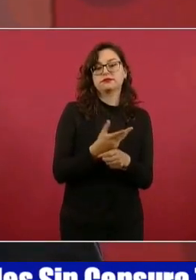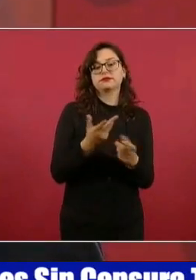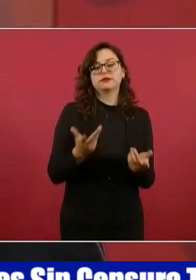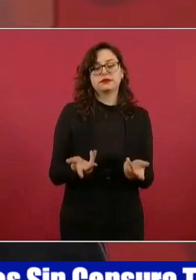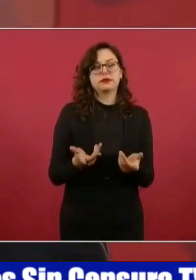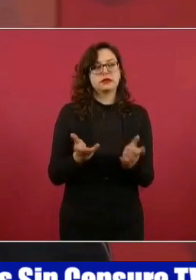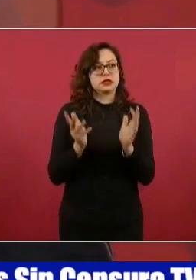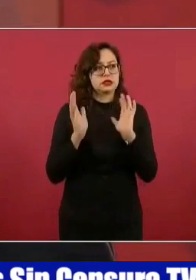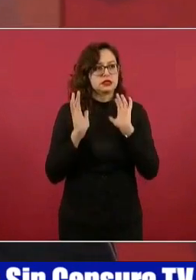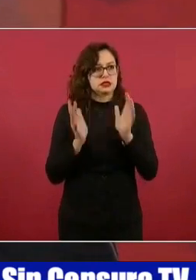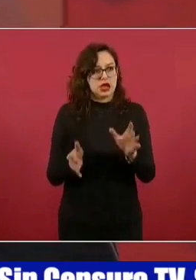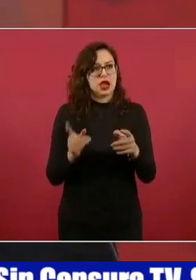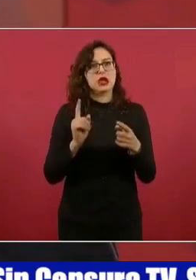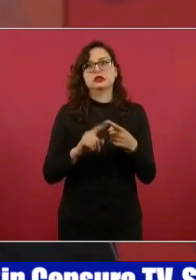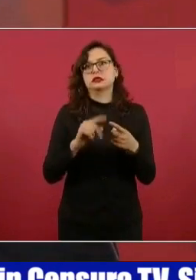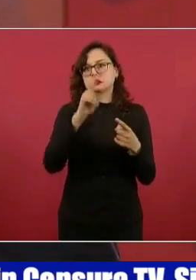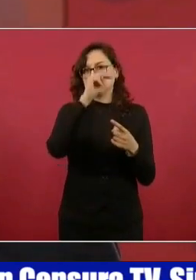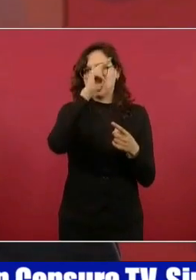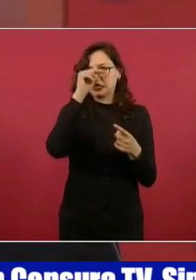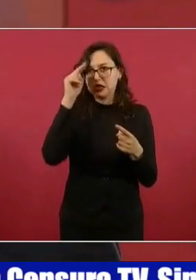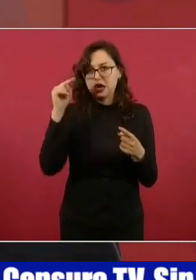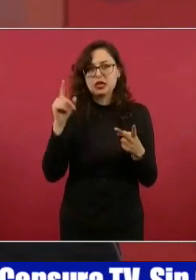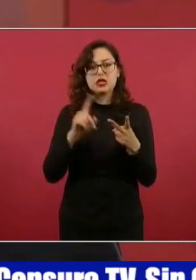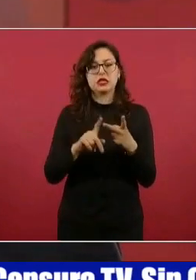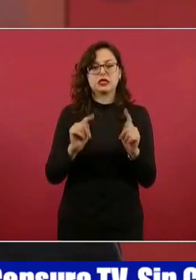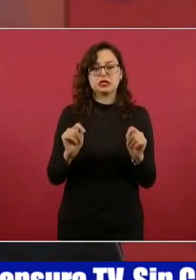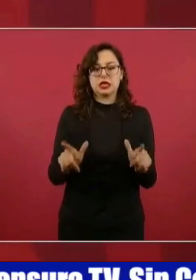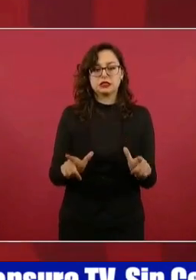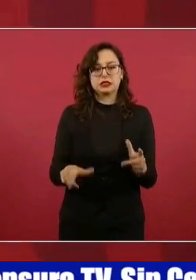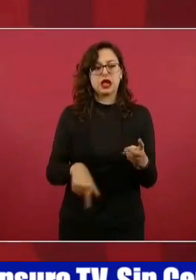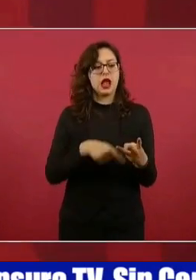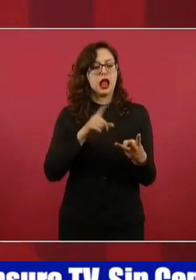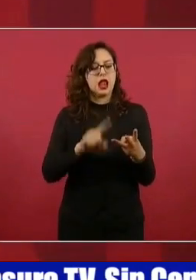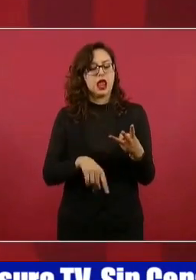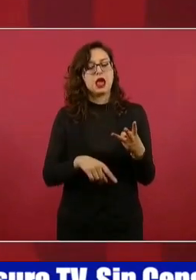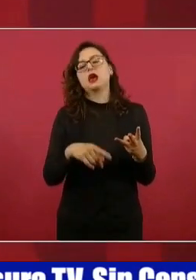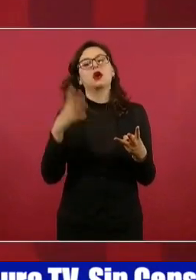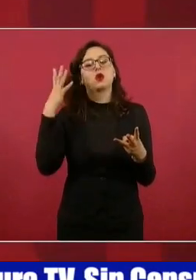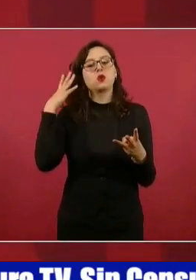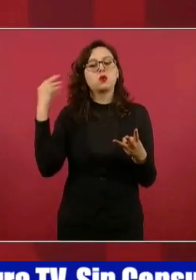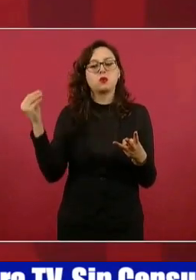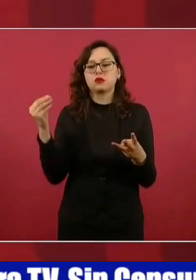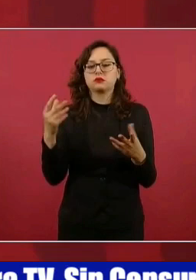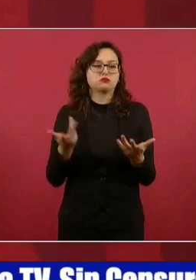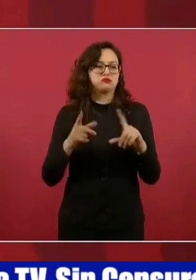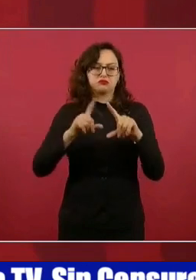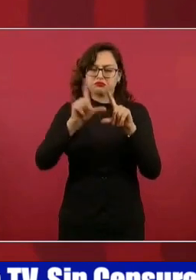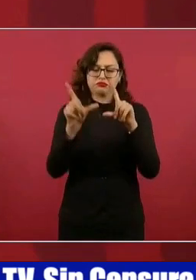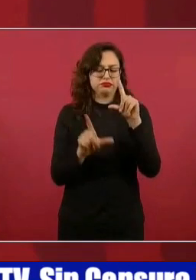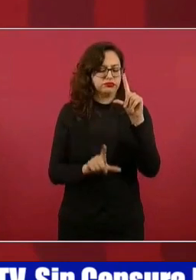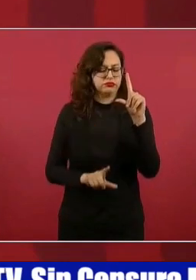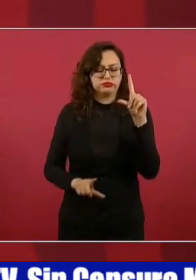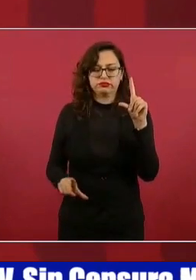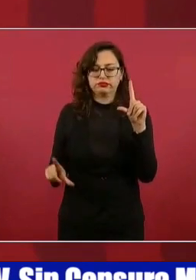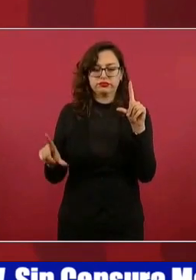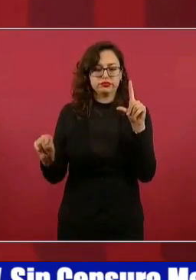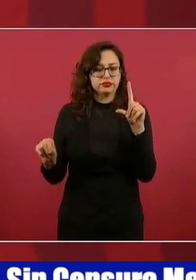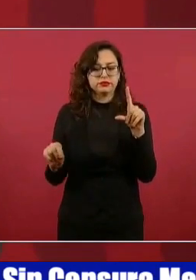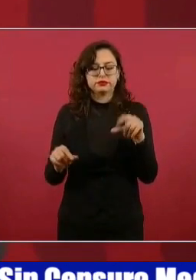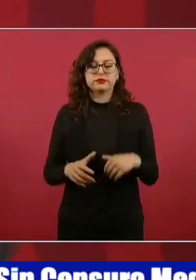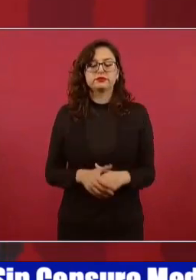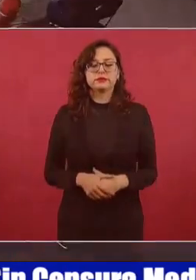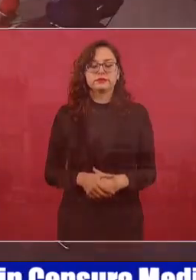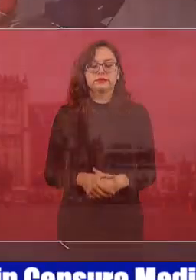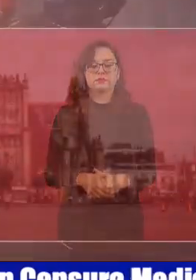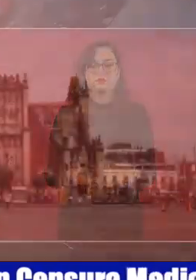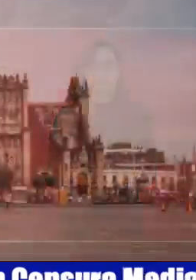autoridades a justificar torturas. Y aquí llegó el ejemplo pues más claro, la realidad del periodismo en México, su